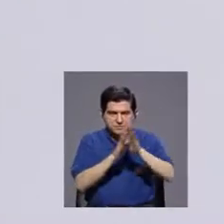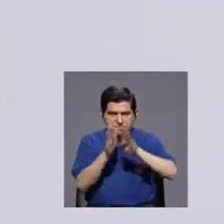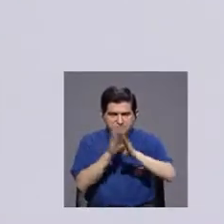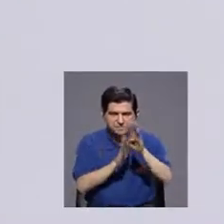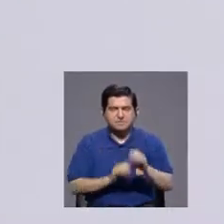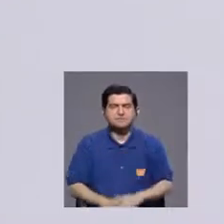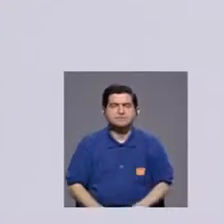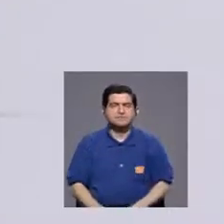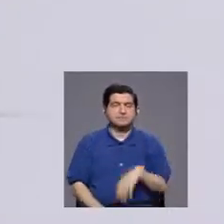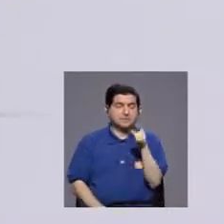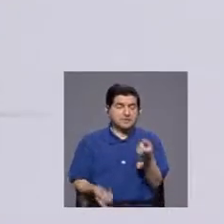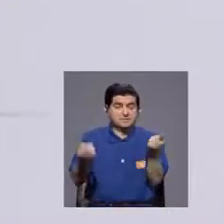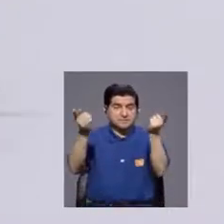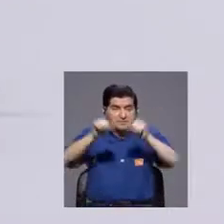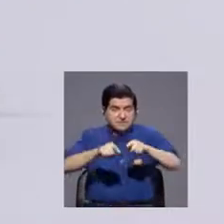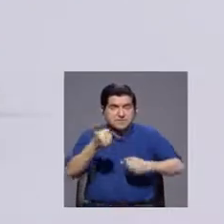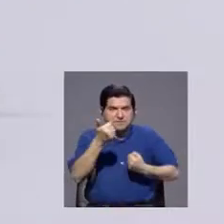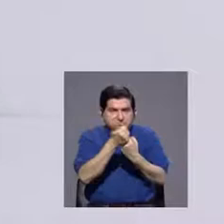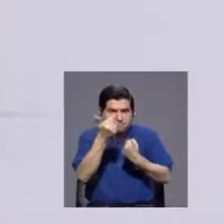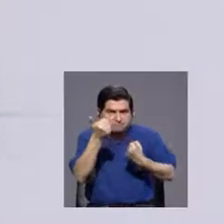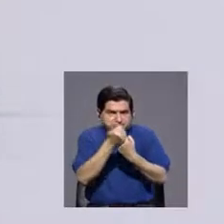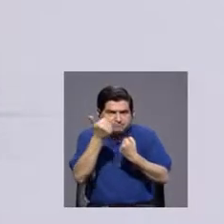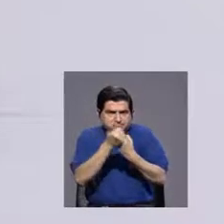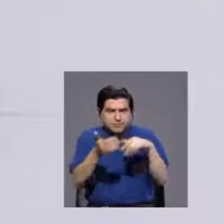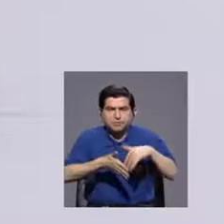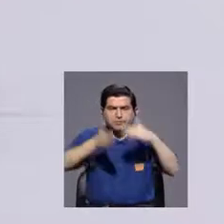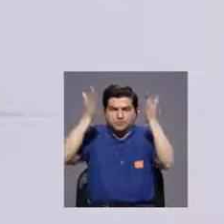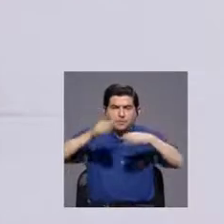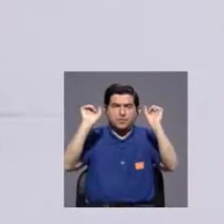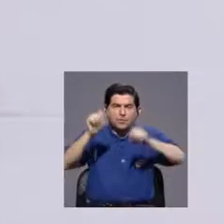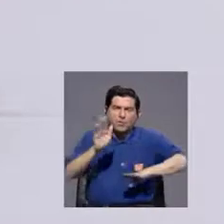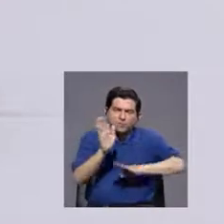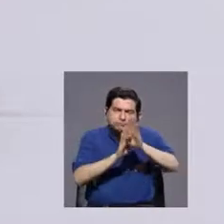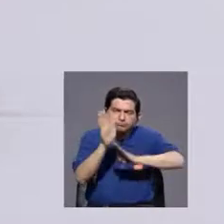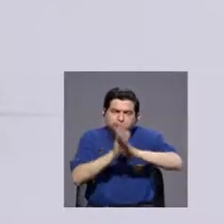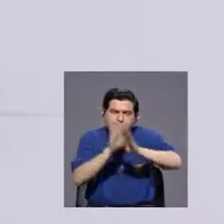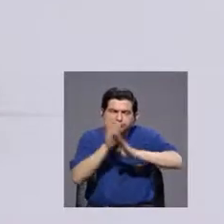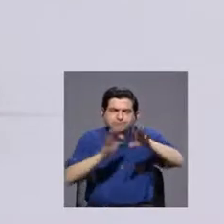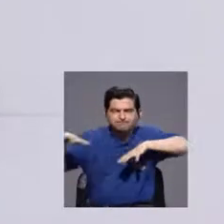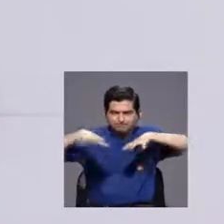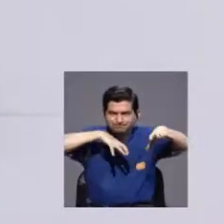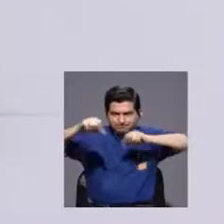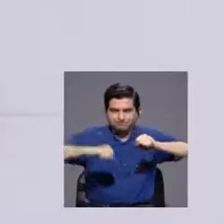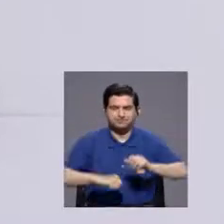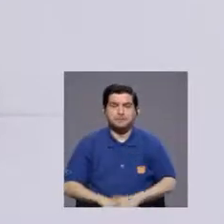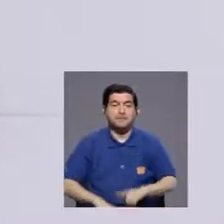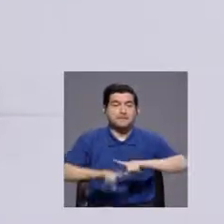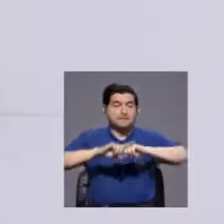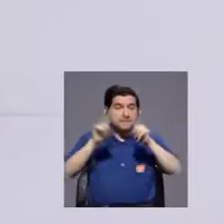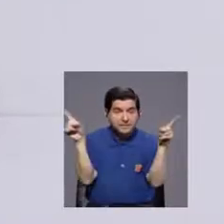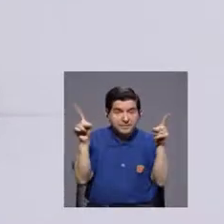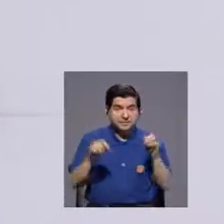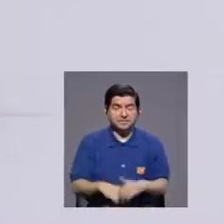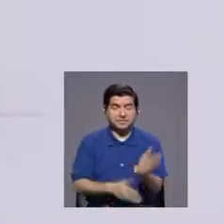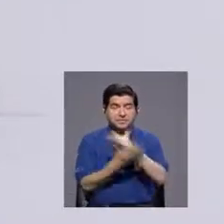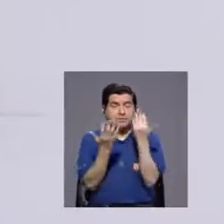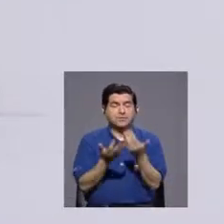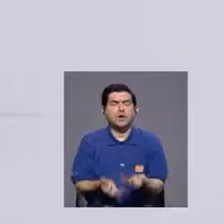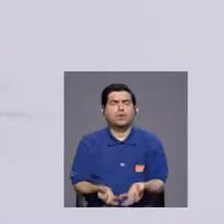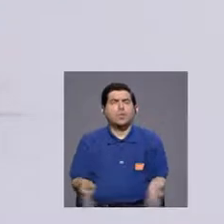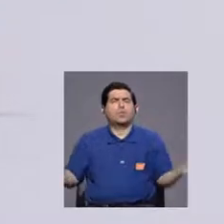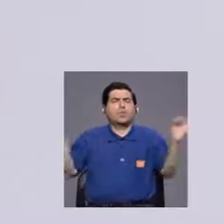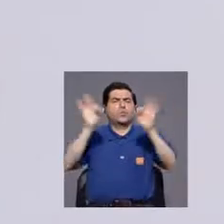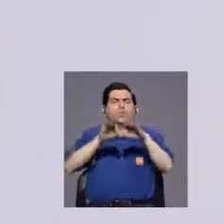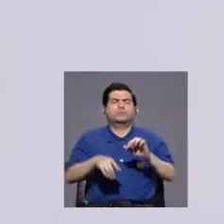y ahí usted pone y apoya se apoyen estudiantes para poder desarrollar actividades pero eso es una parte enriquecedora